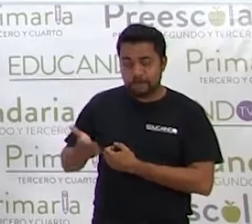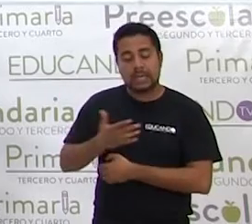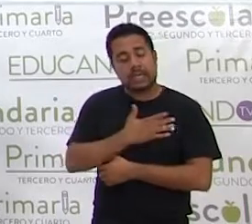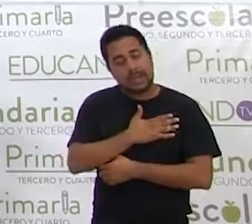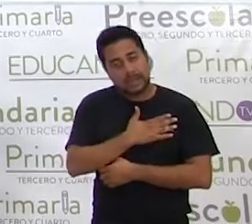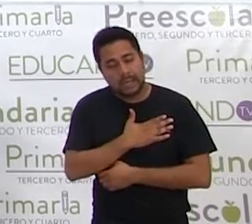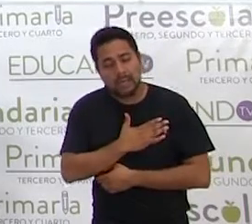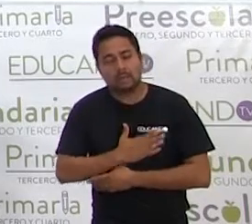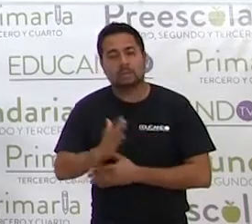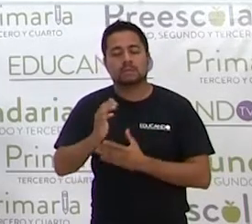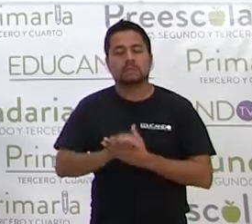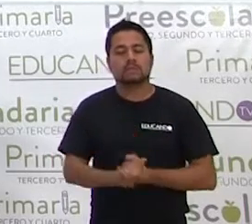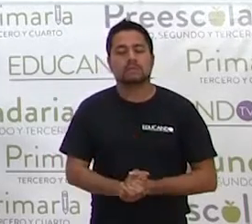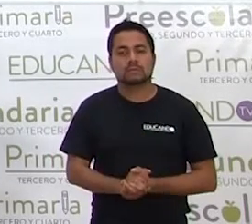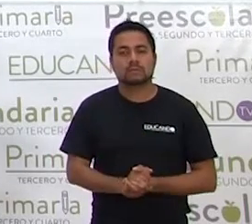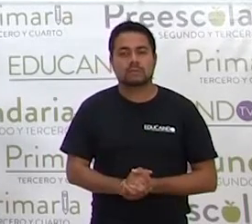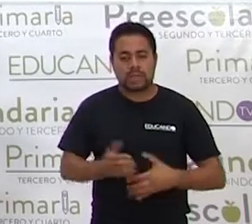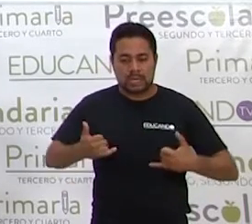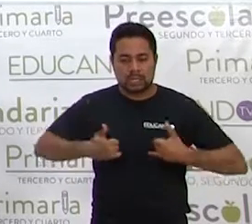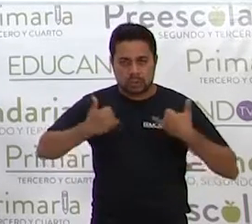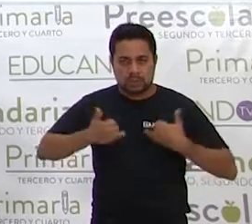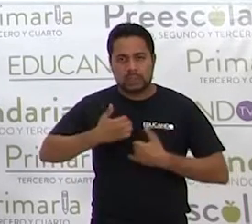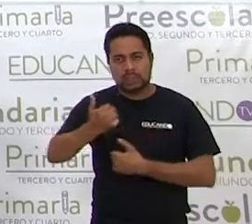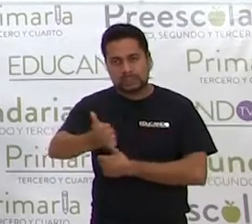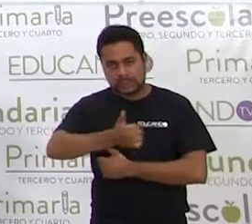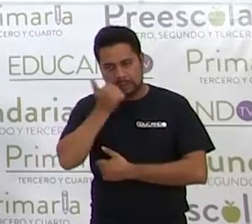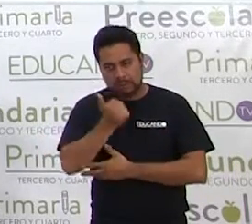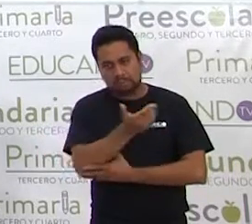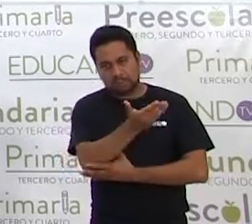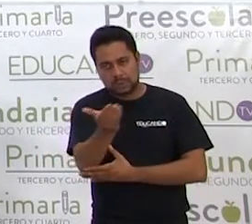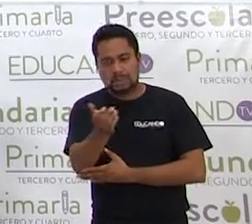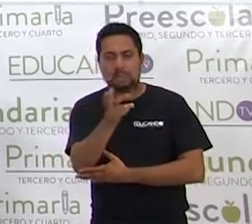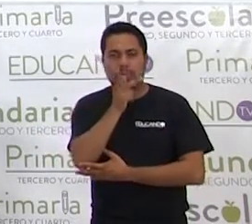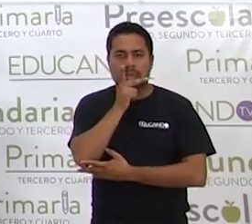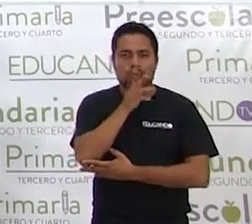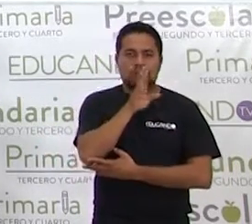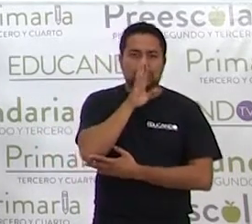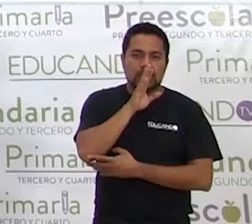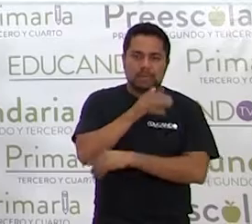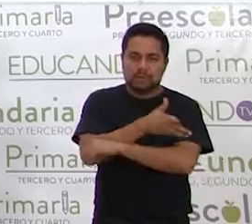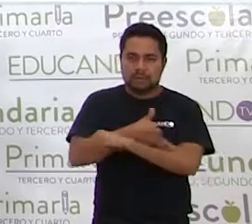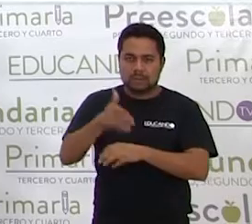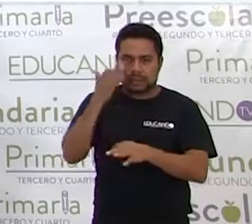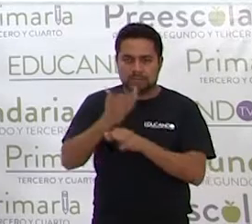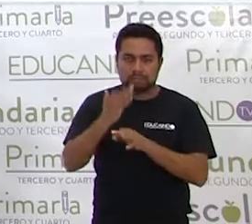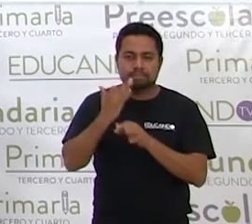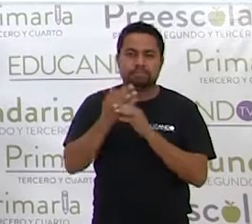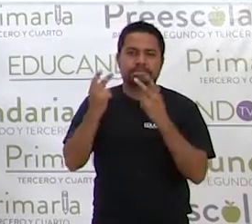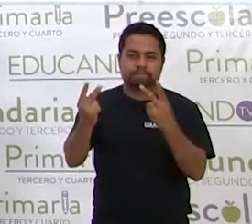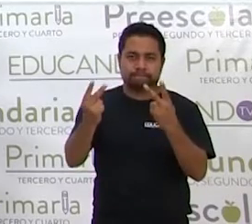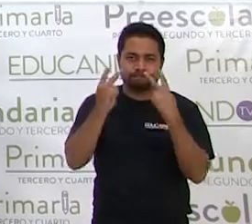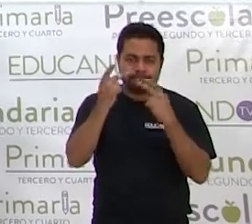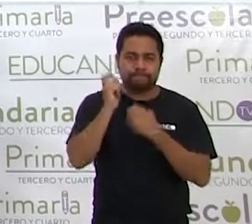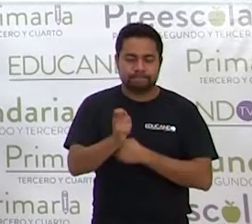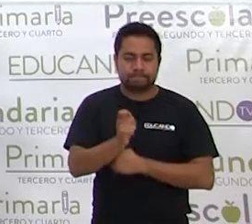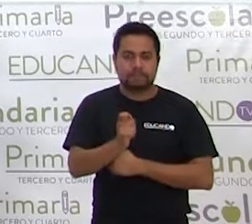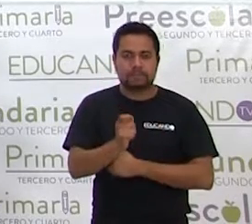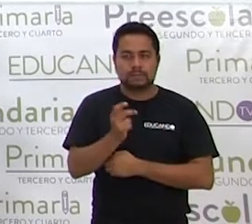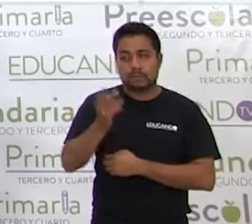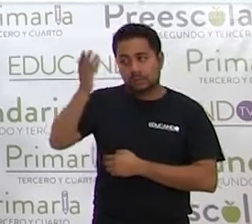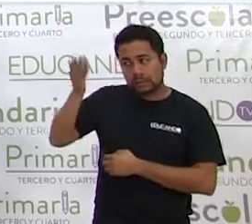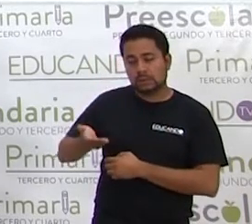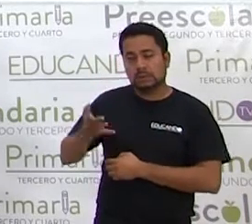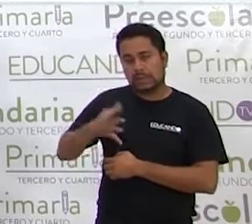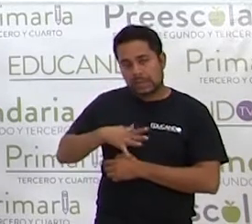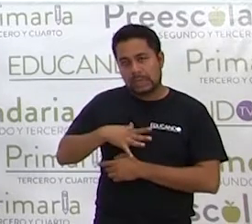pues este jóvenes estudiantes alumnos padres de familia que nos están sintonizando pues estas son las